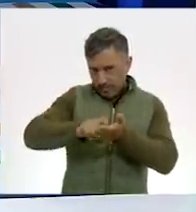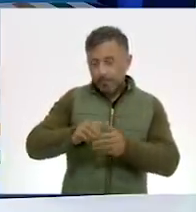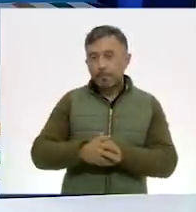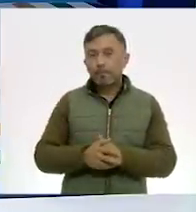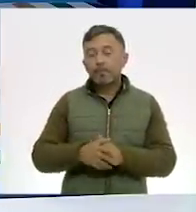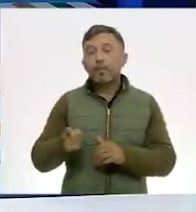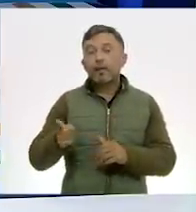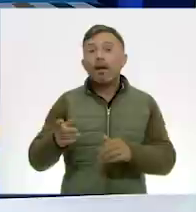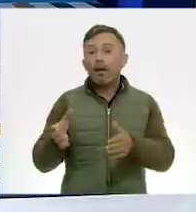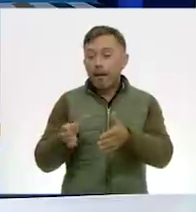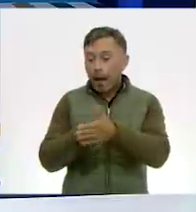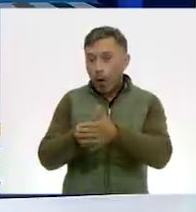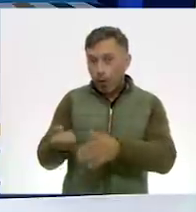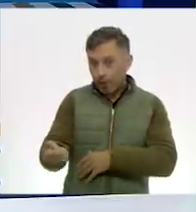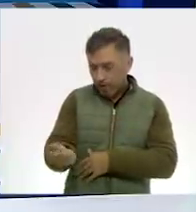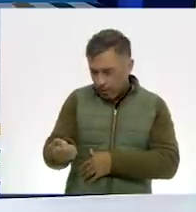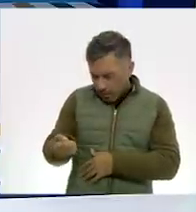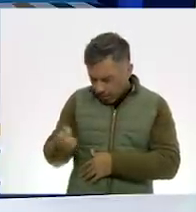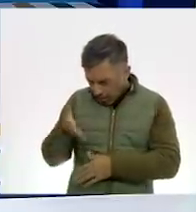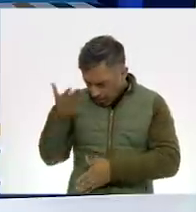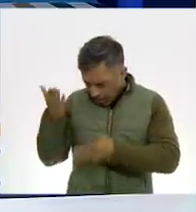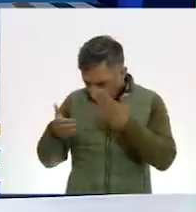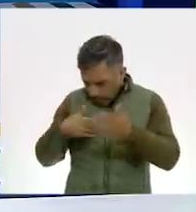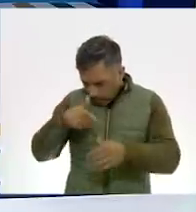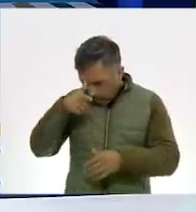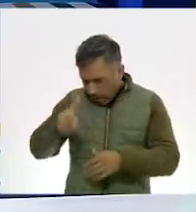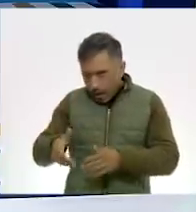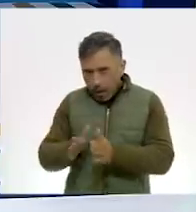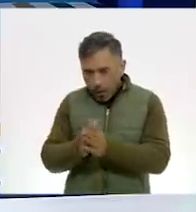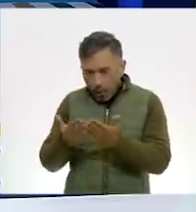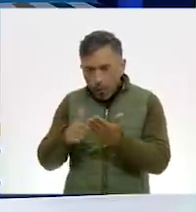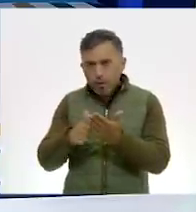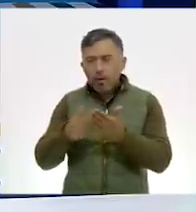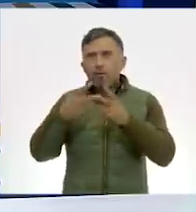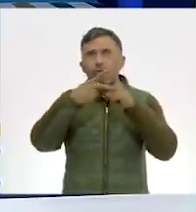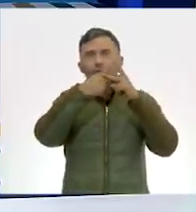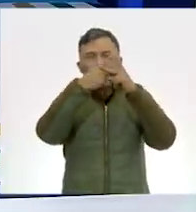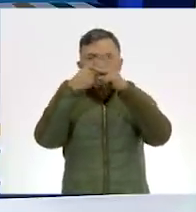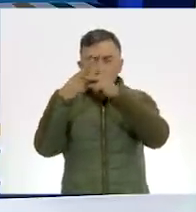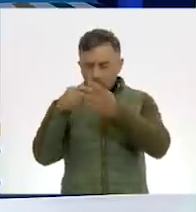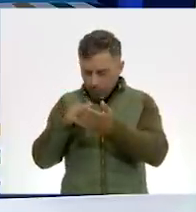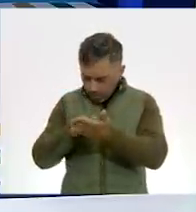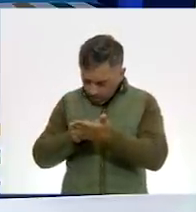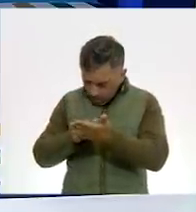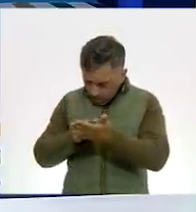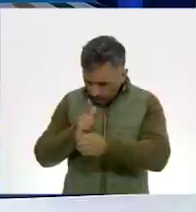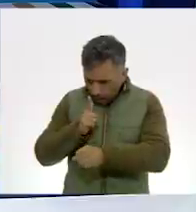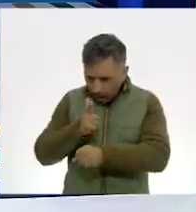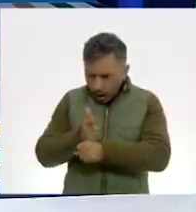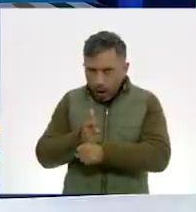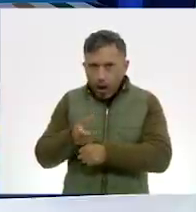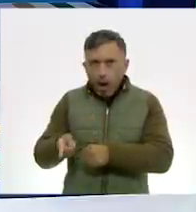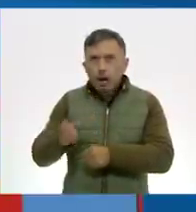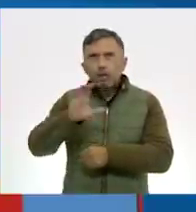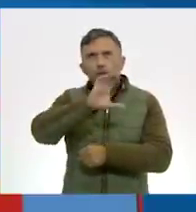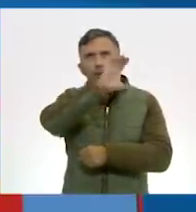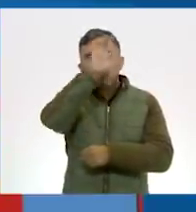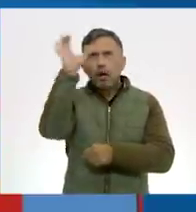estantes y cajones encontré qué leer. Una astronomía me reveló sumariamente los misterios del